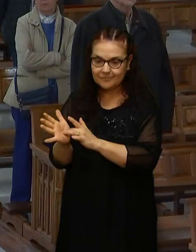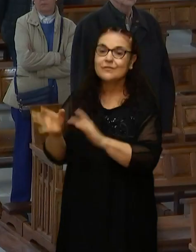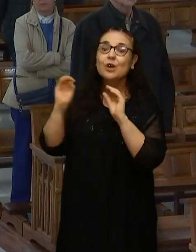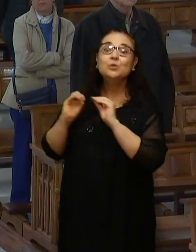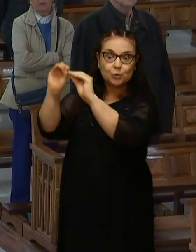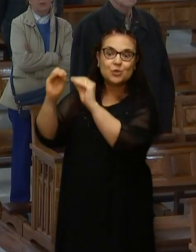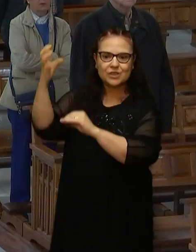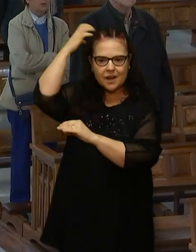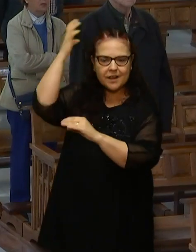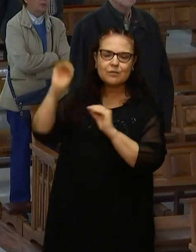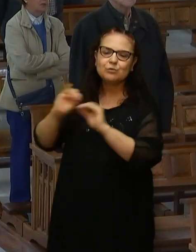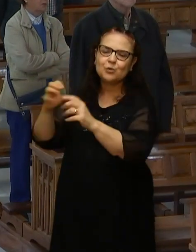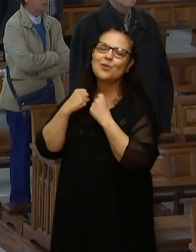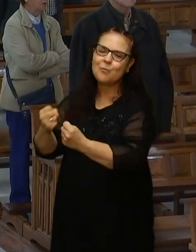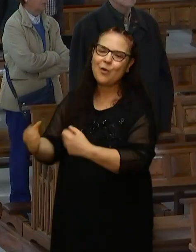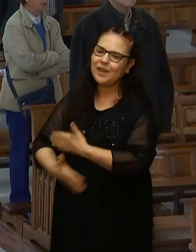Jesucristo.